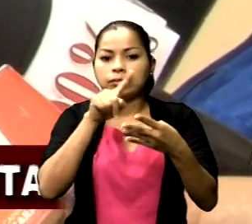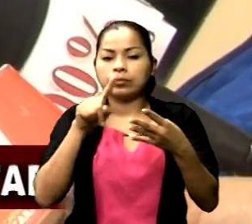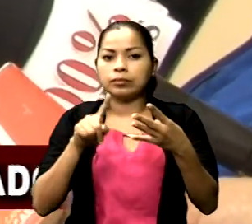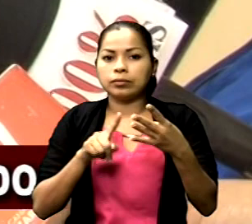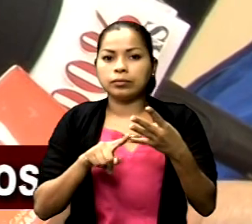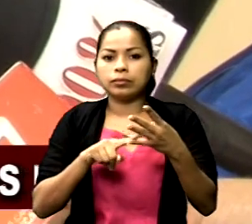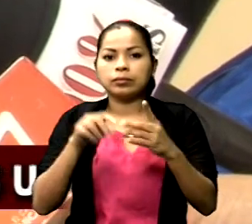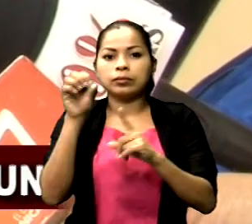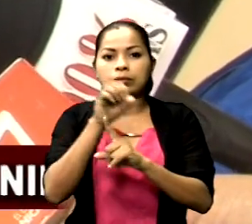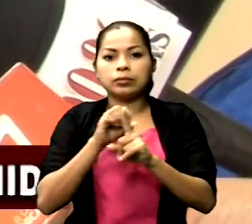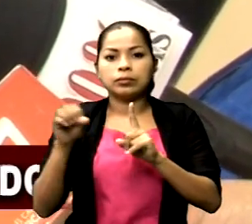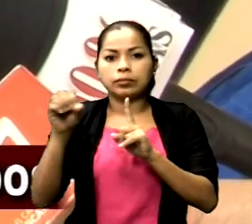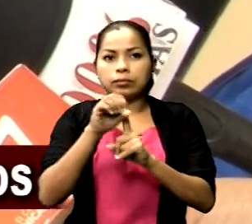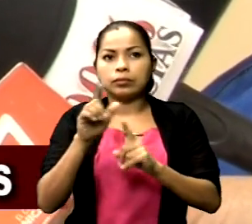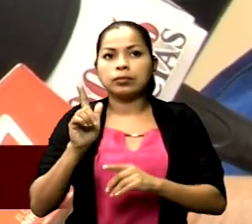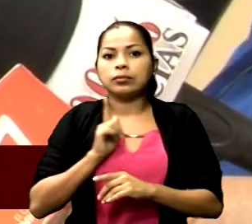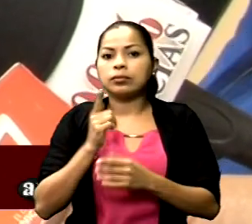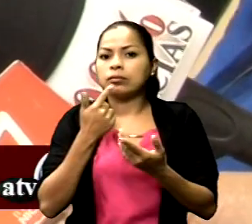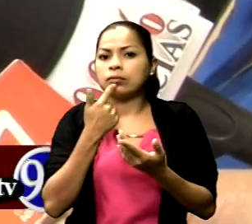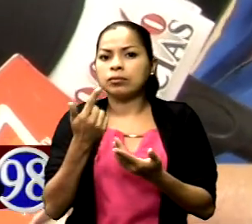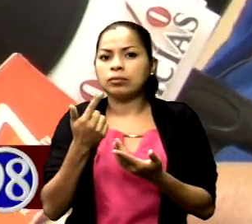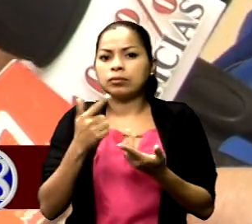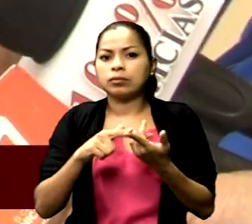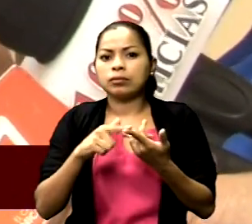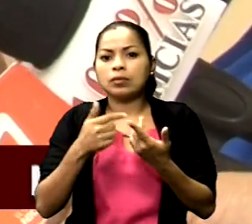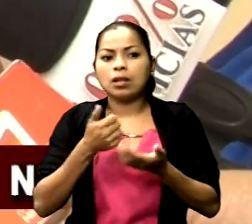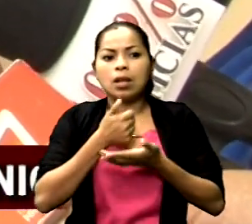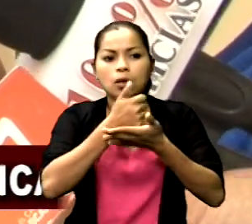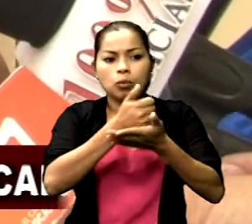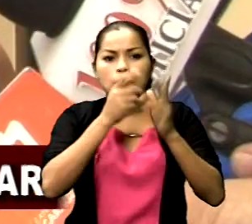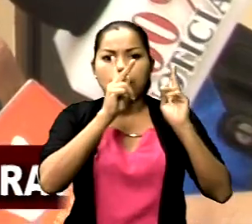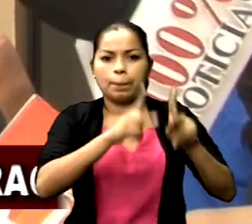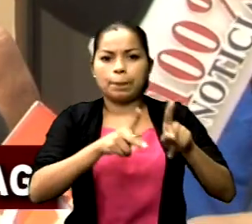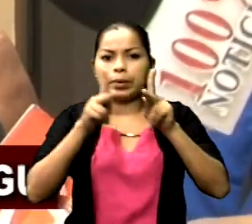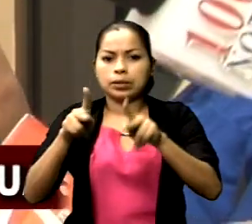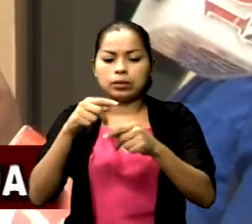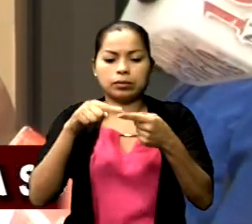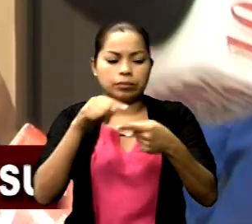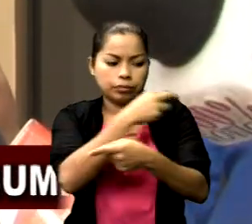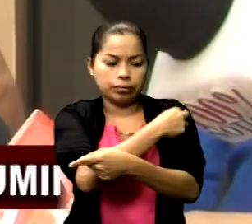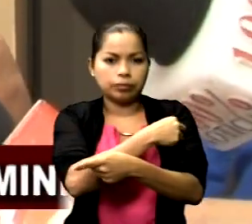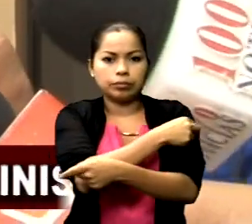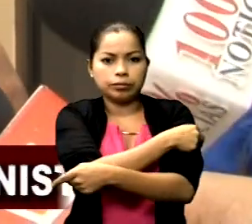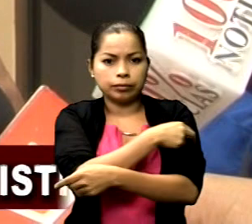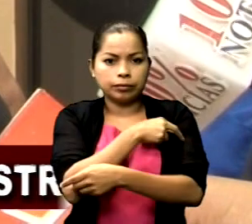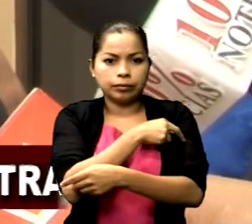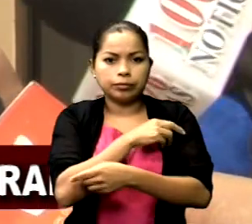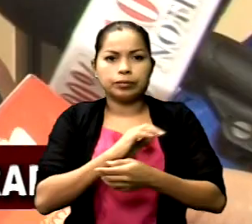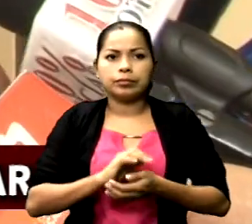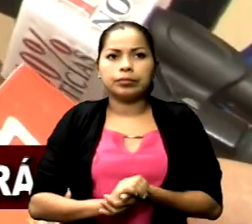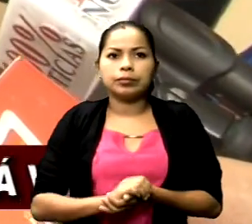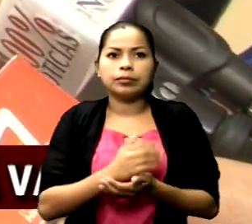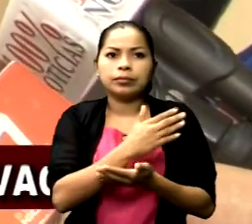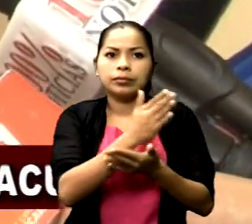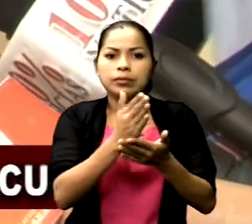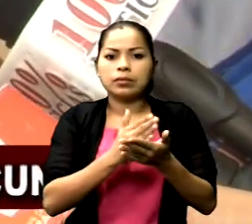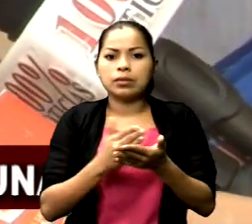las organizaciones que tienen que ver con auxilio humano, pues entonces la Cruz Roja y, y